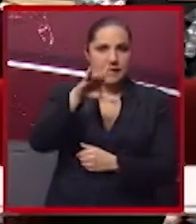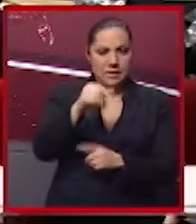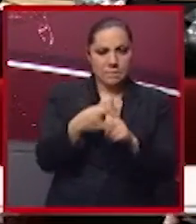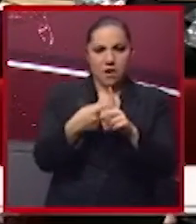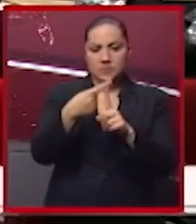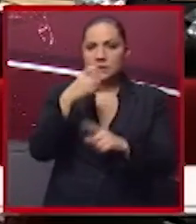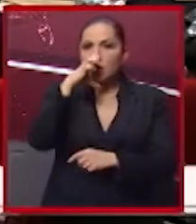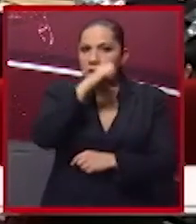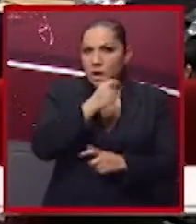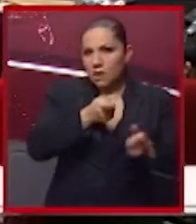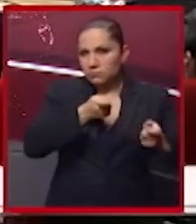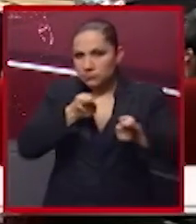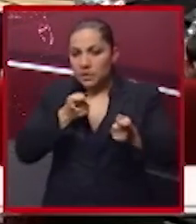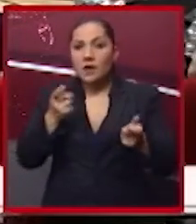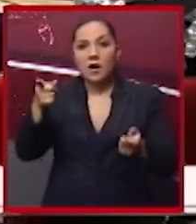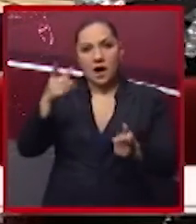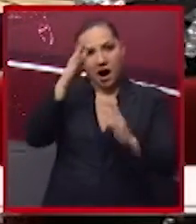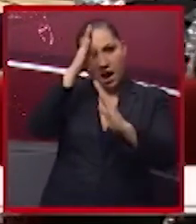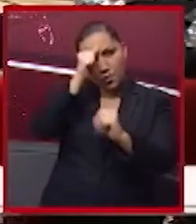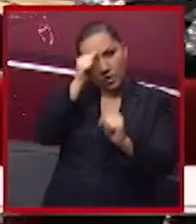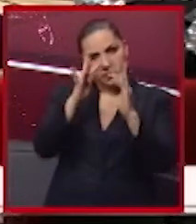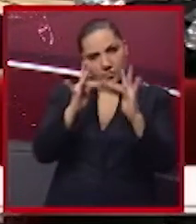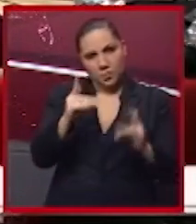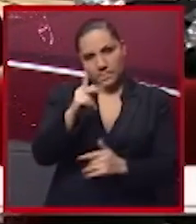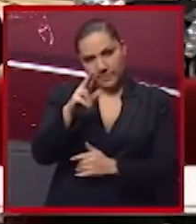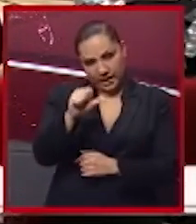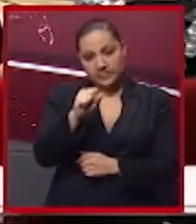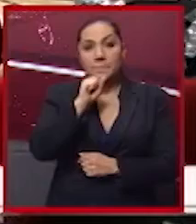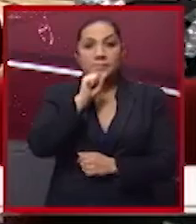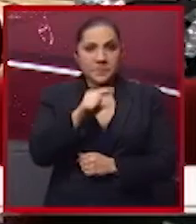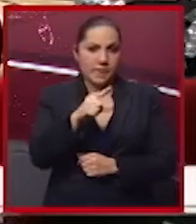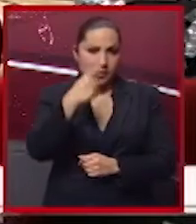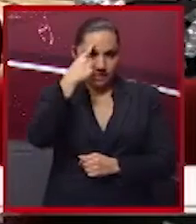desarme nuclear, el Acuerdo de París y en la Agenda 2030.